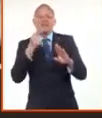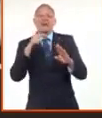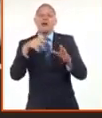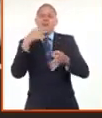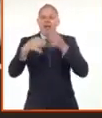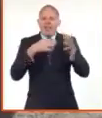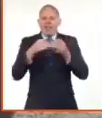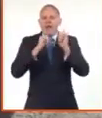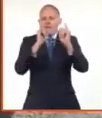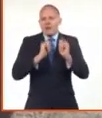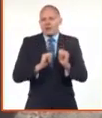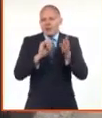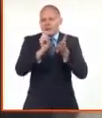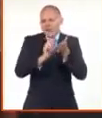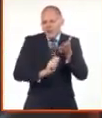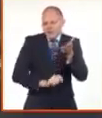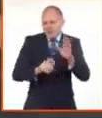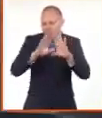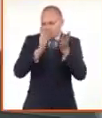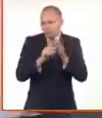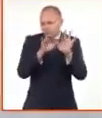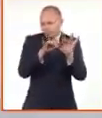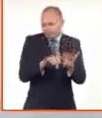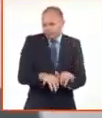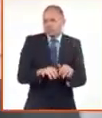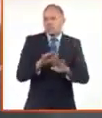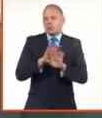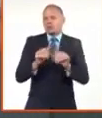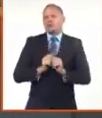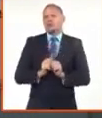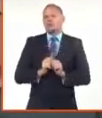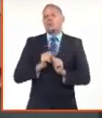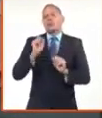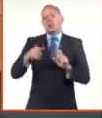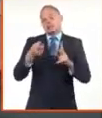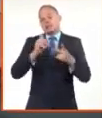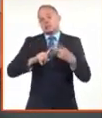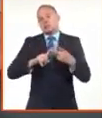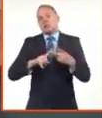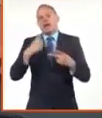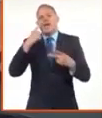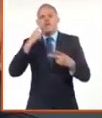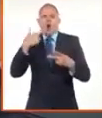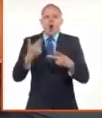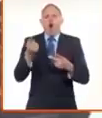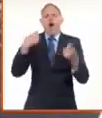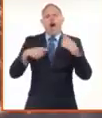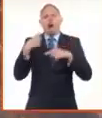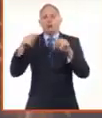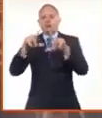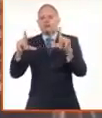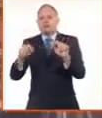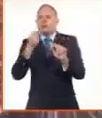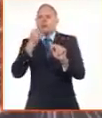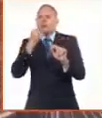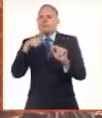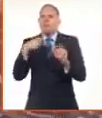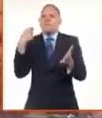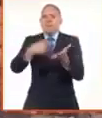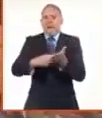tiene experiencia, se hacen trabajos de cuentas por cobrar y este tipo de cosas que